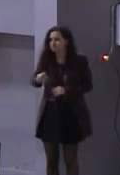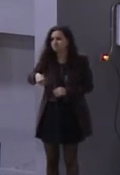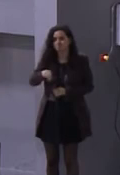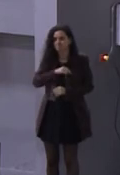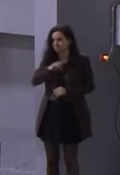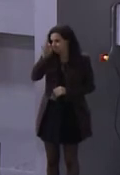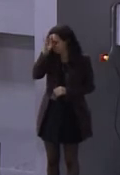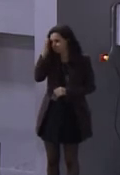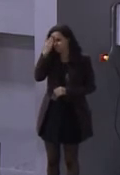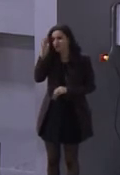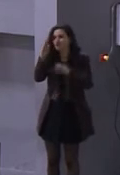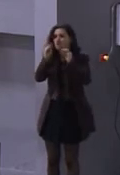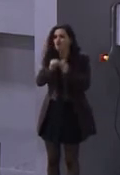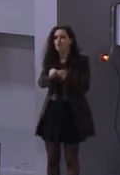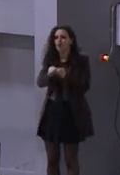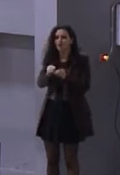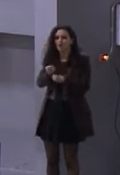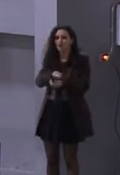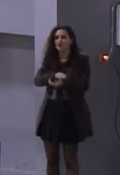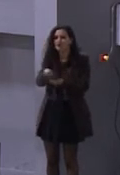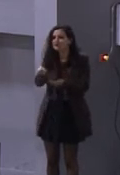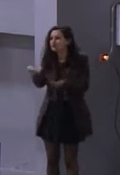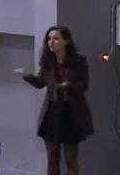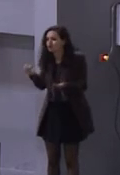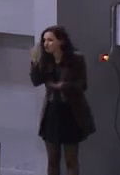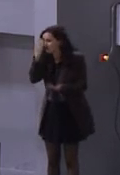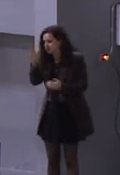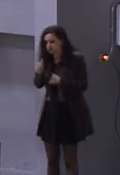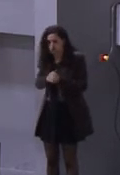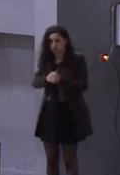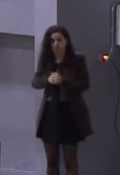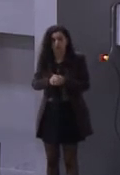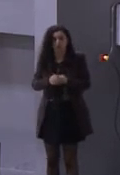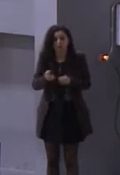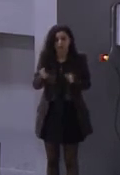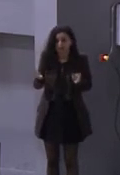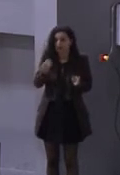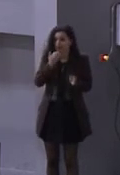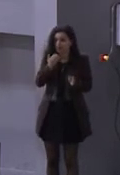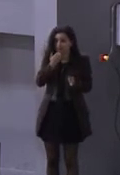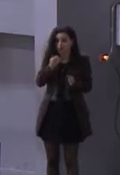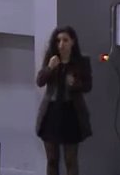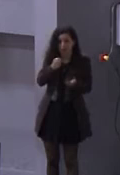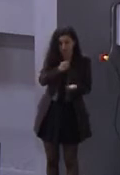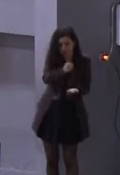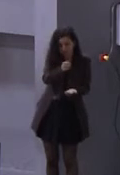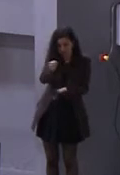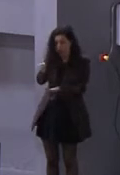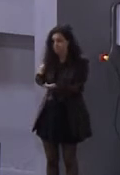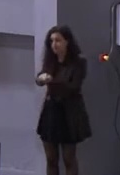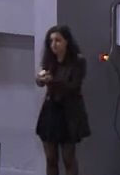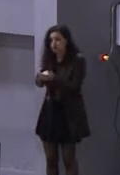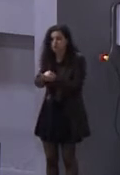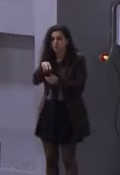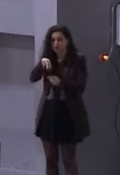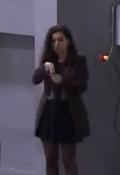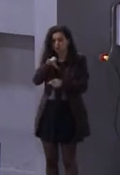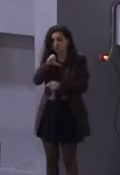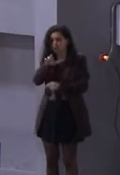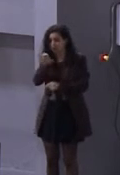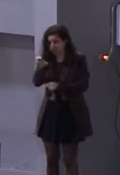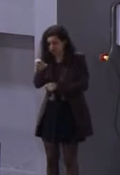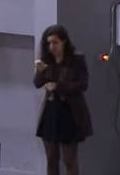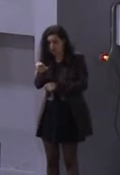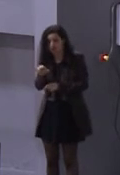distribución. Entonces, si se distribuye conforme se distribuyó el recurso CRE, entonces